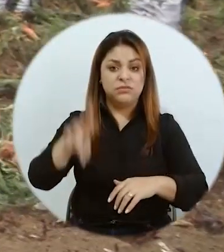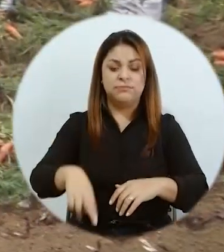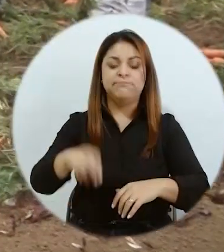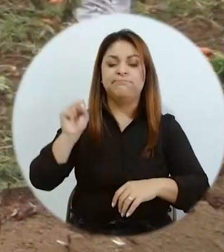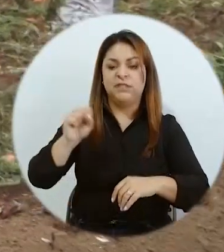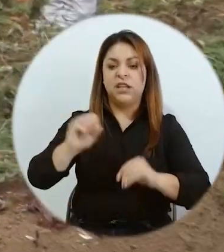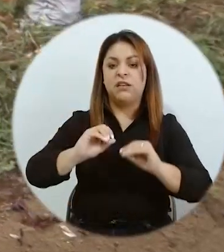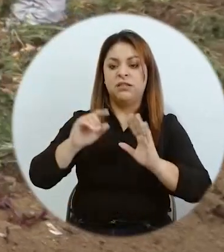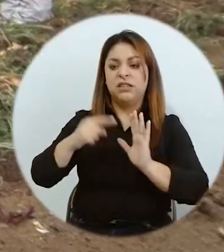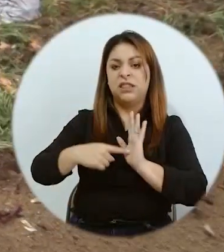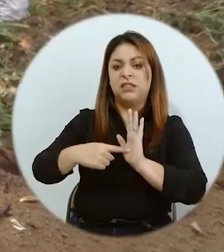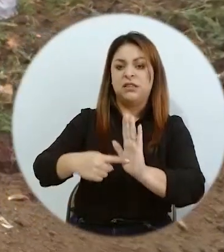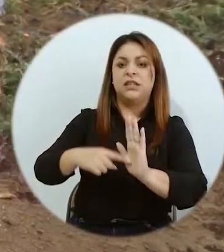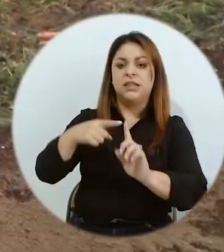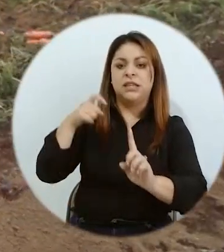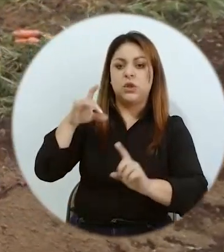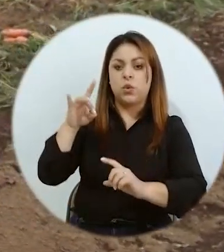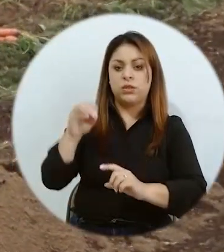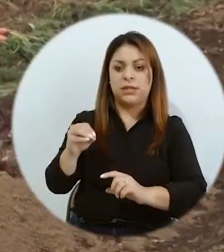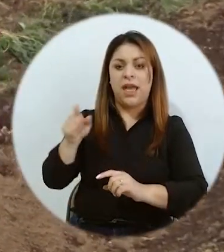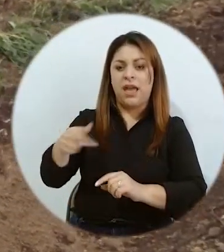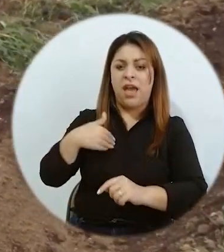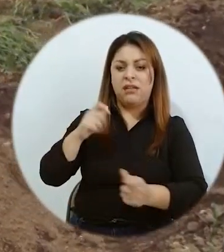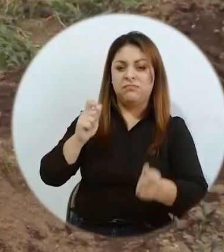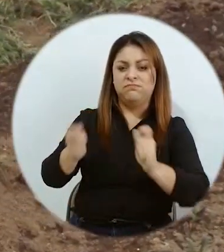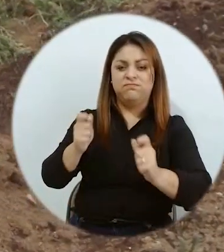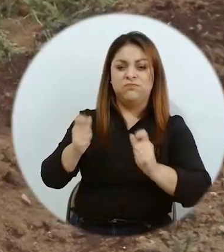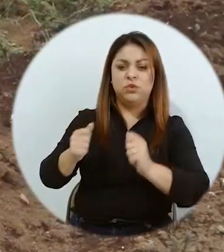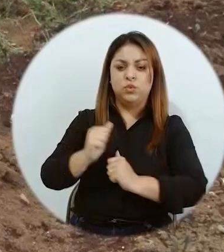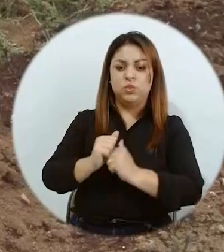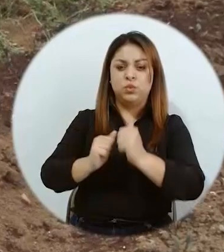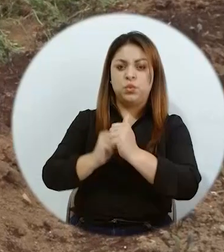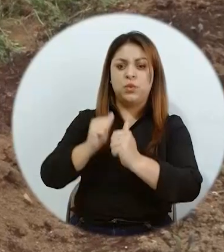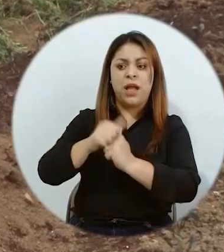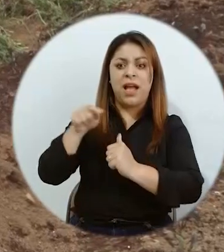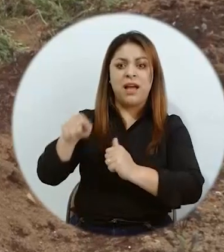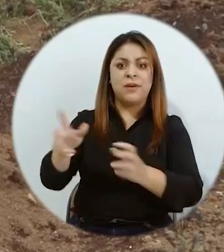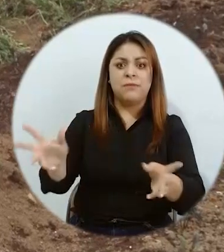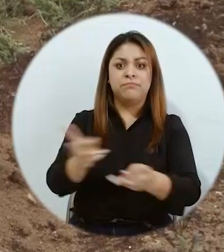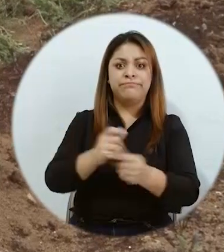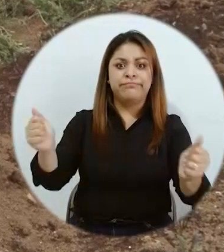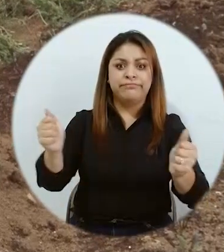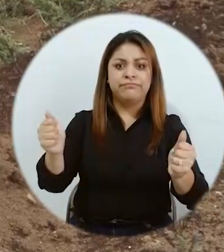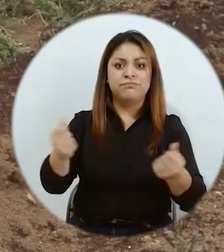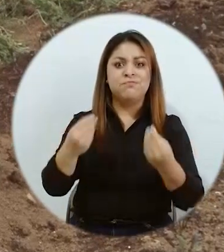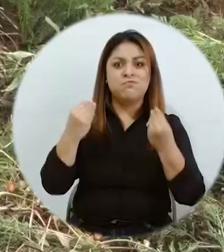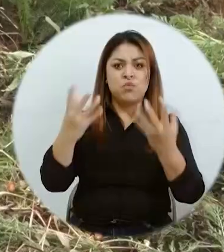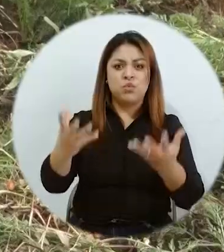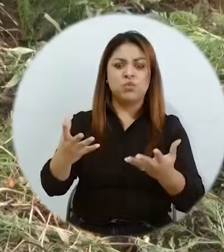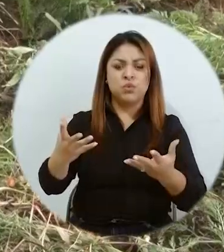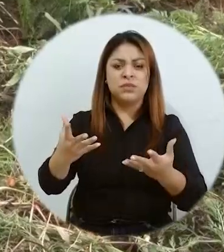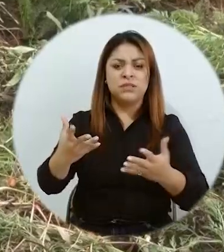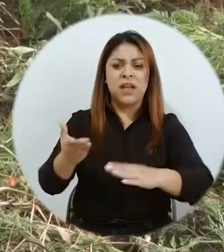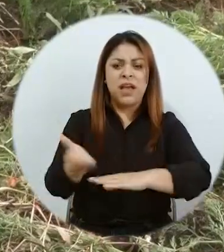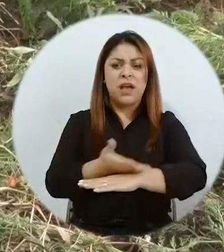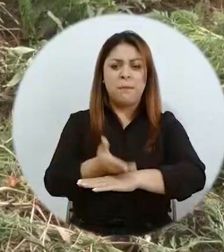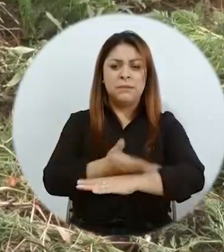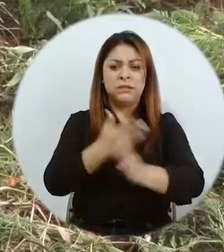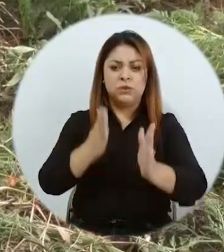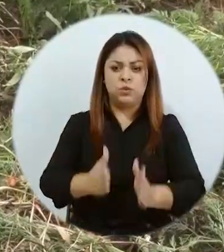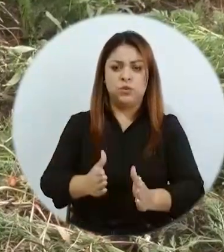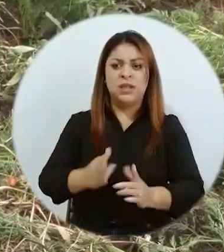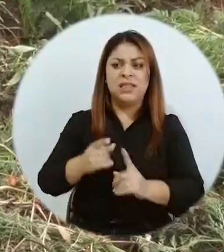80 con los llamados programas de ajuste estructural que han llevado a la desaparición de una buena parte del campesinado, especialmente aquel que